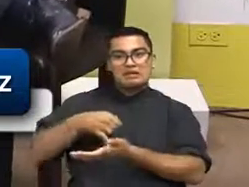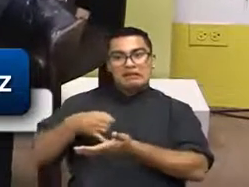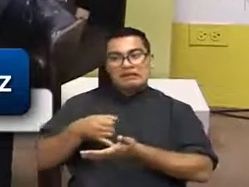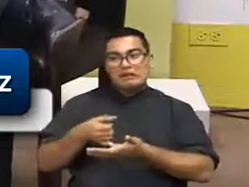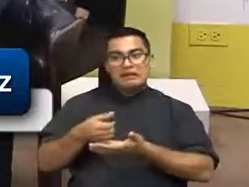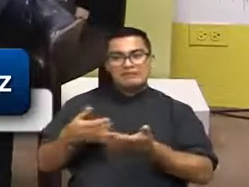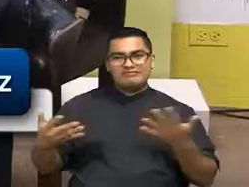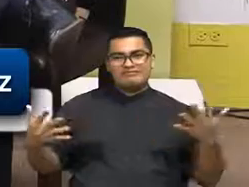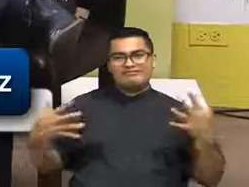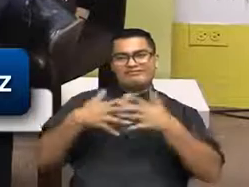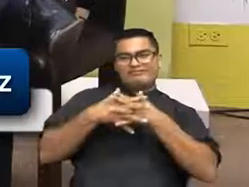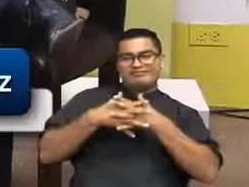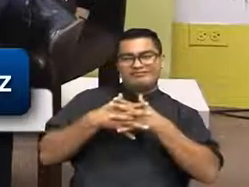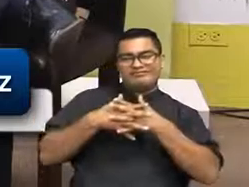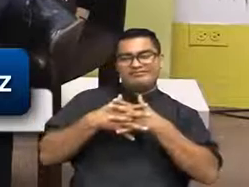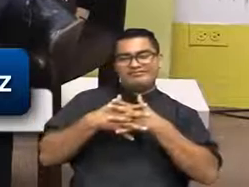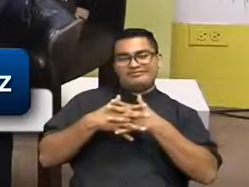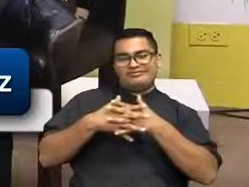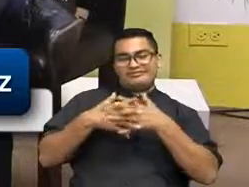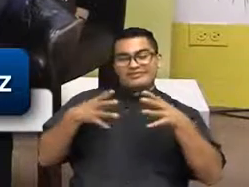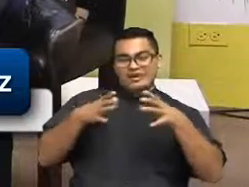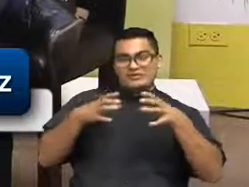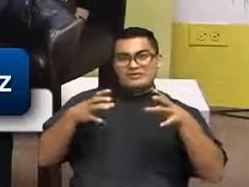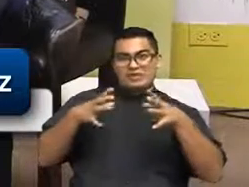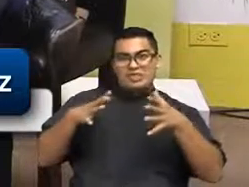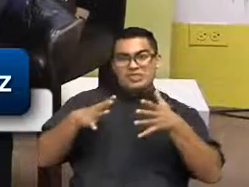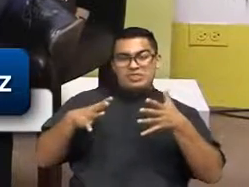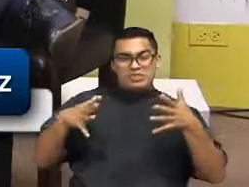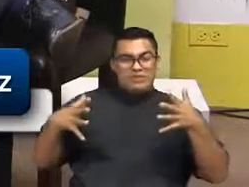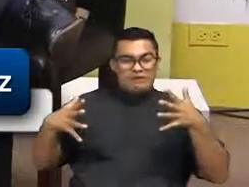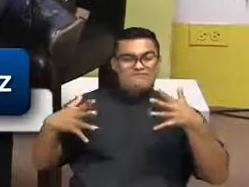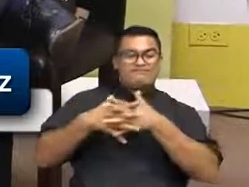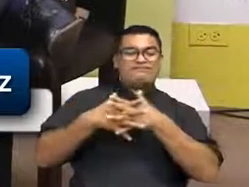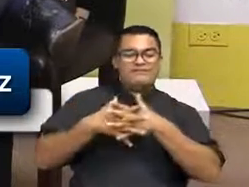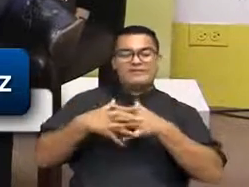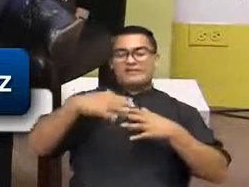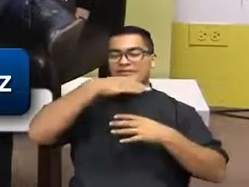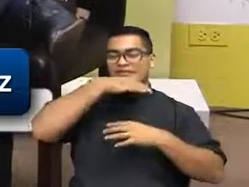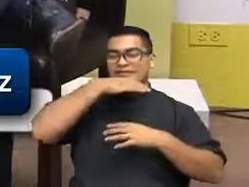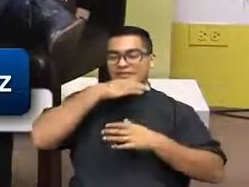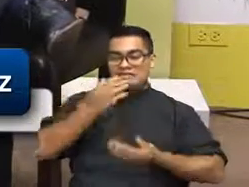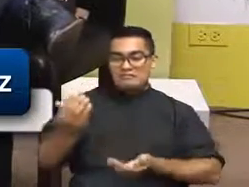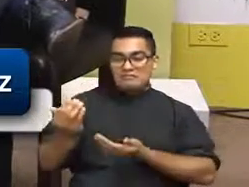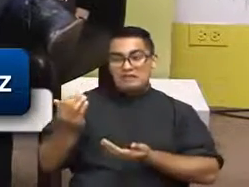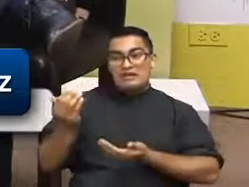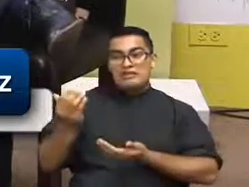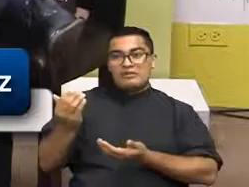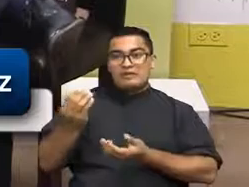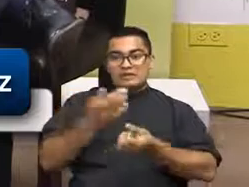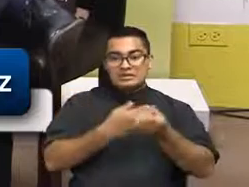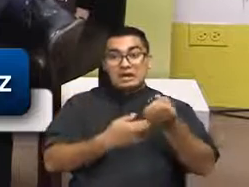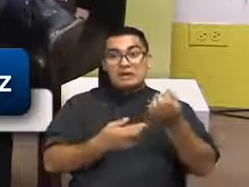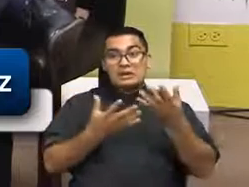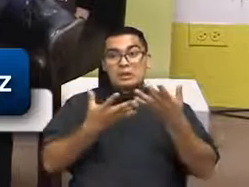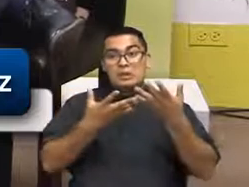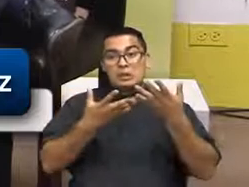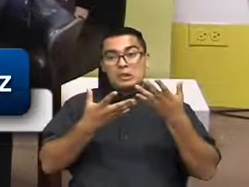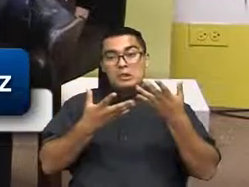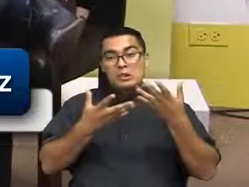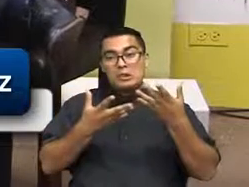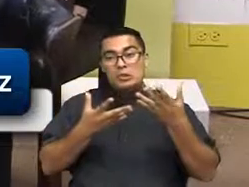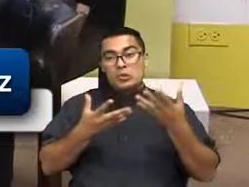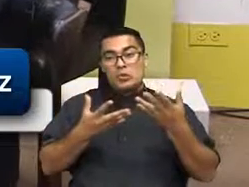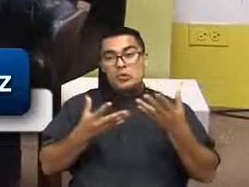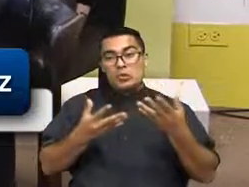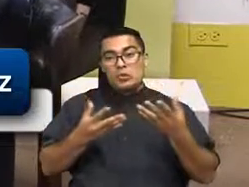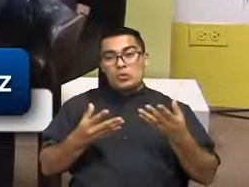manera sencilla, se destruyen los glóbulos rojos del bebé, y eso empieza a producir